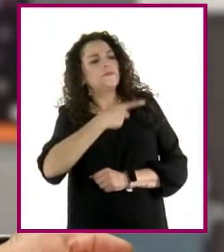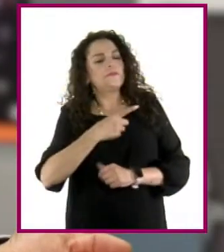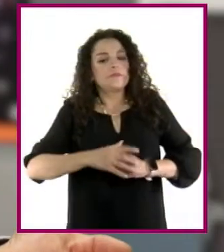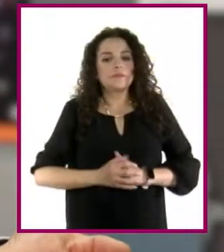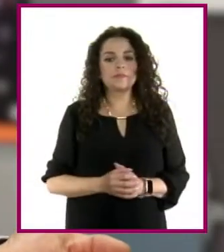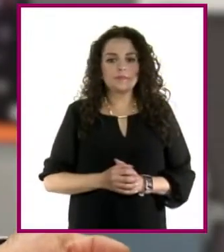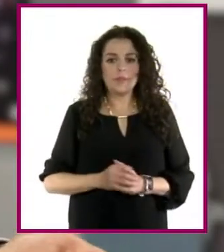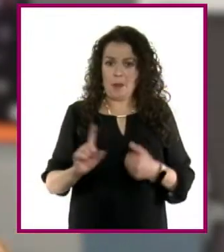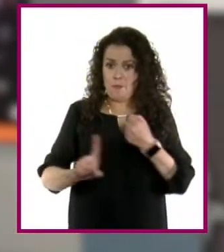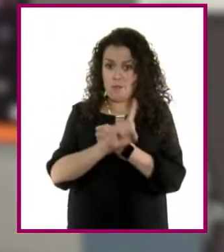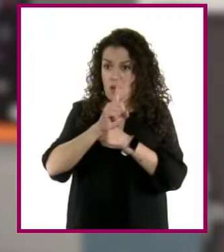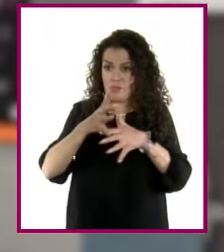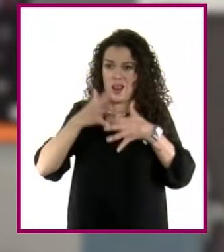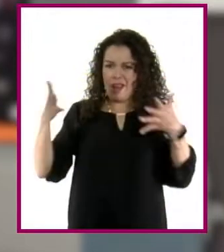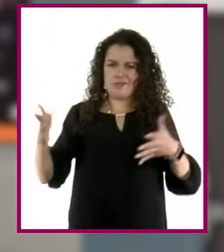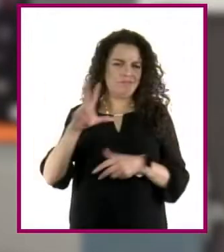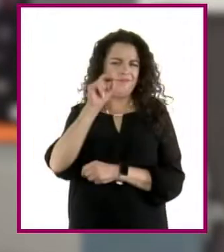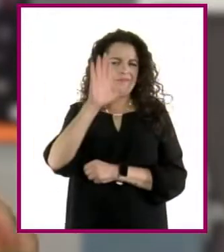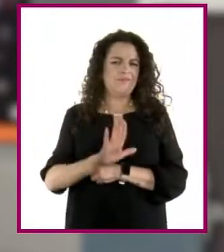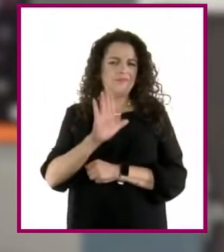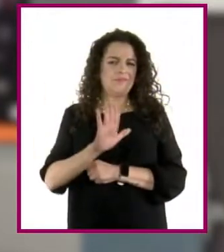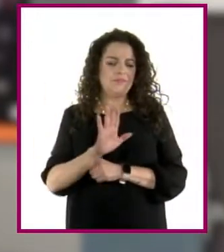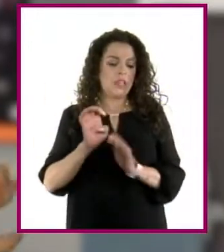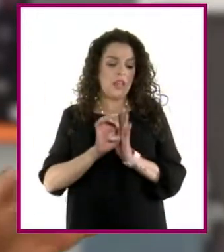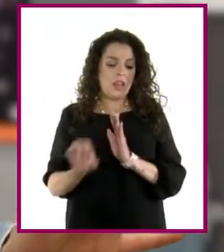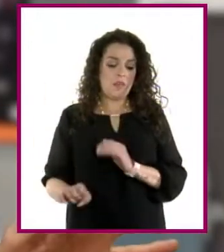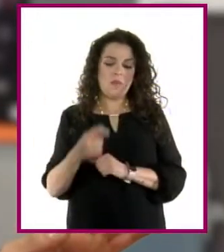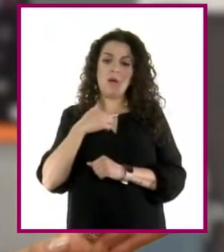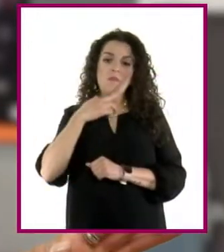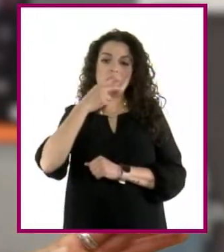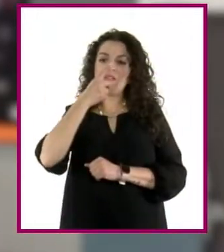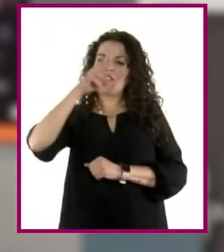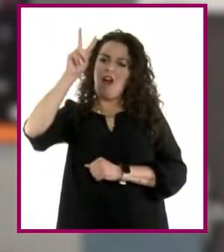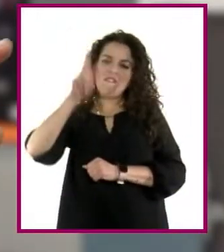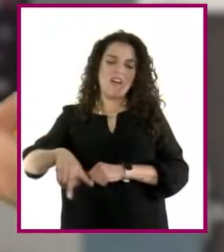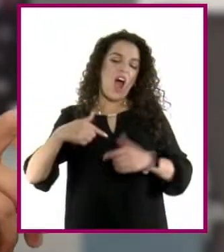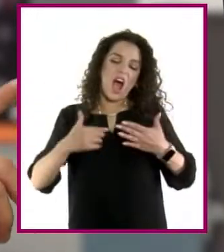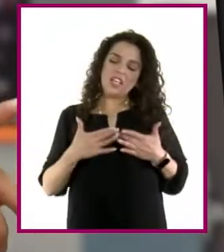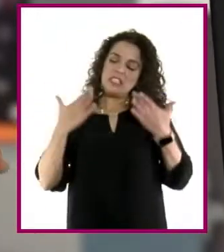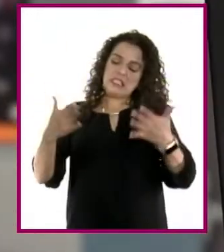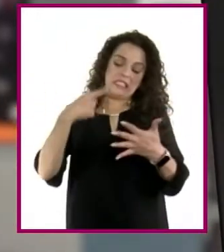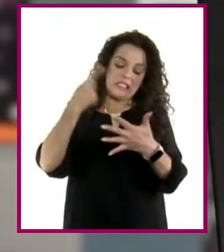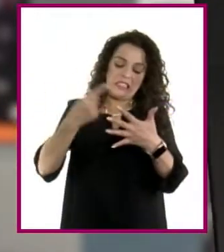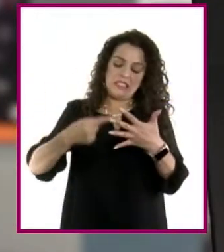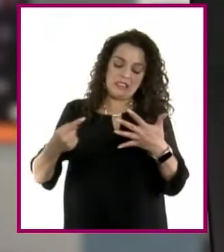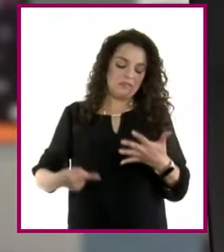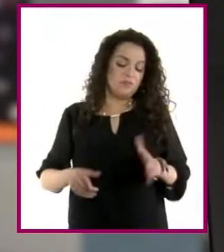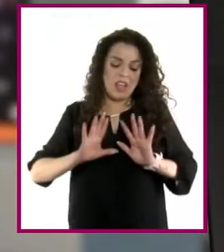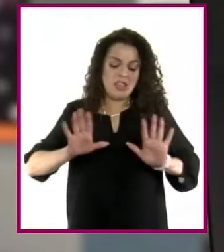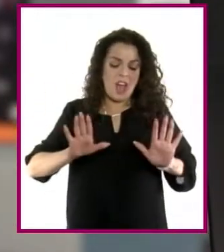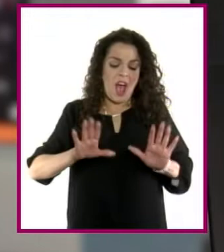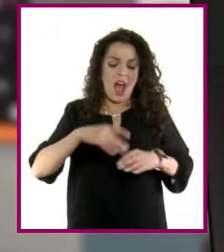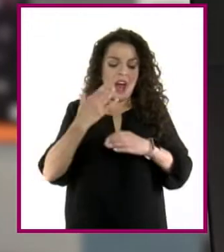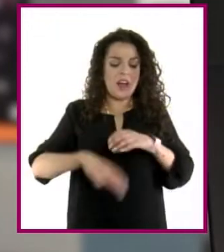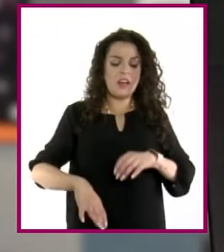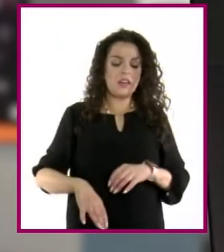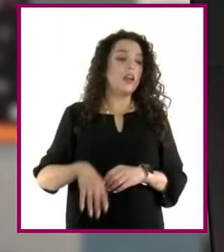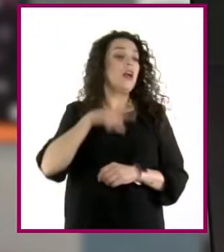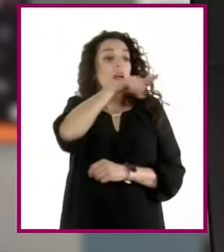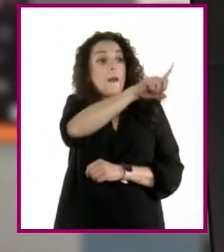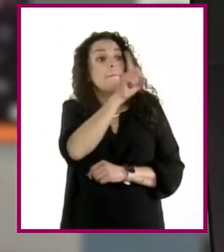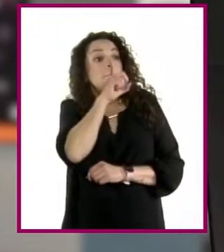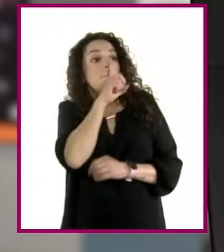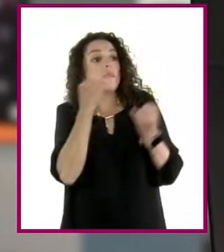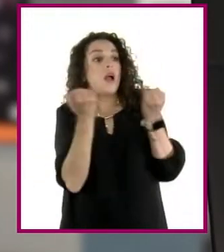parece un gran problema. Si yo fuera María, confesaba y... ¡San se acabó! Y seguro ella se quedaría callada esperando que yo tampoco